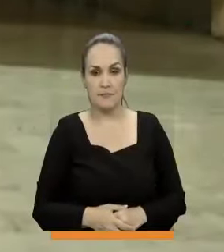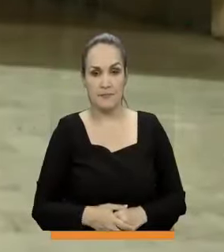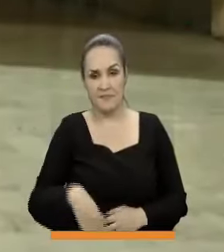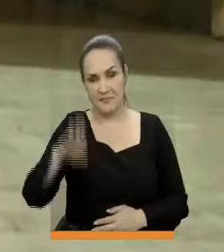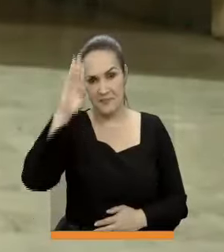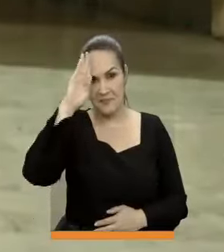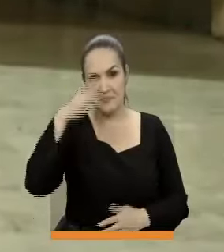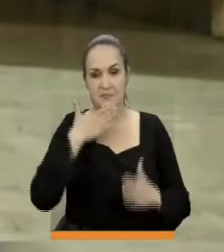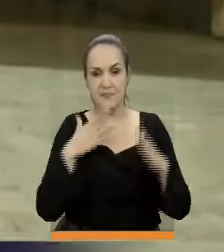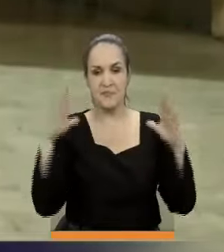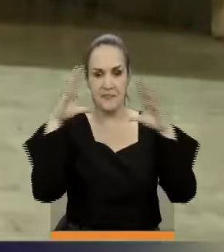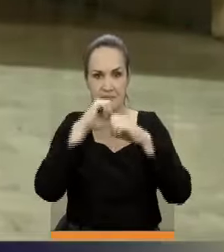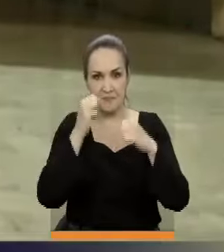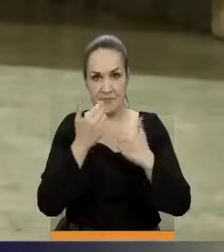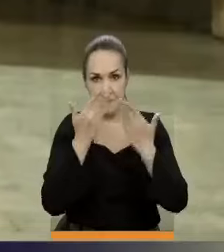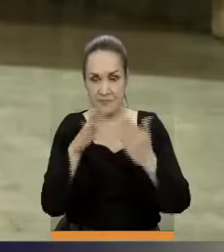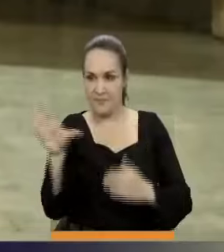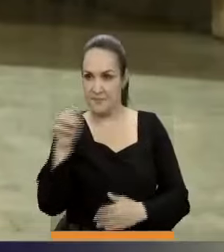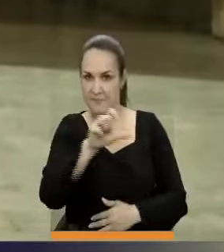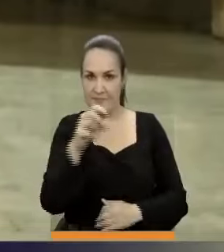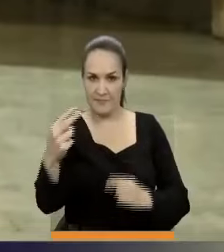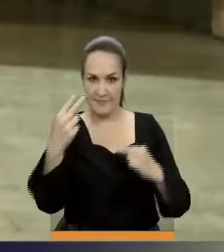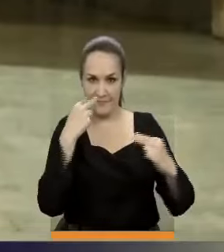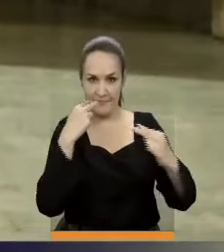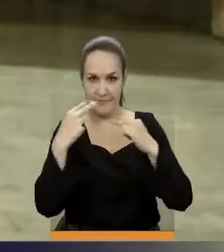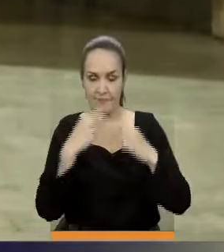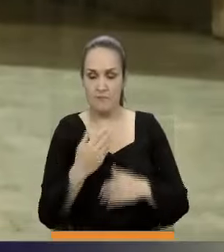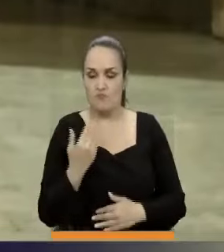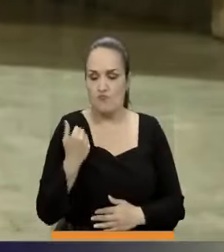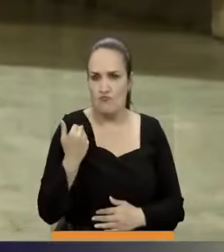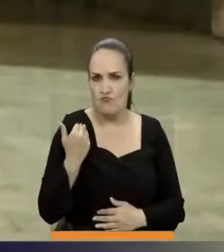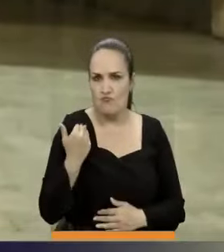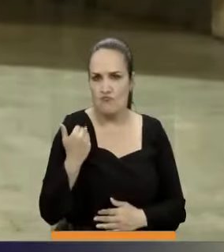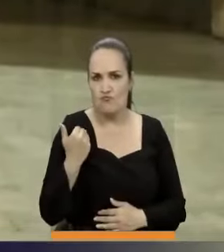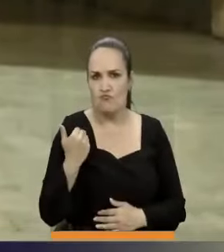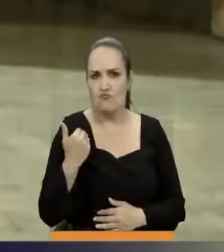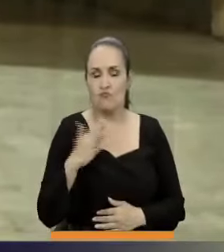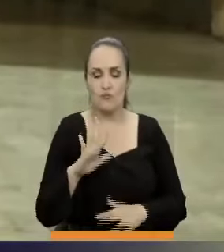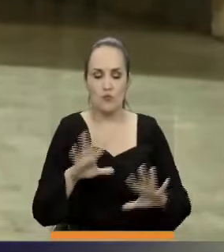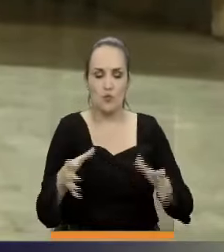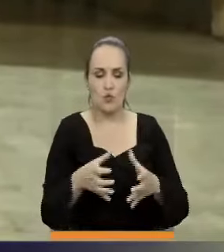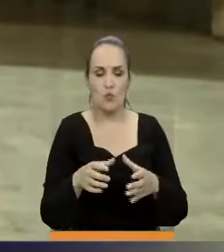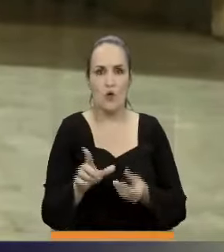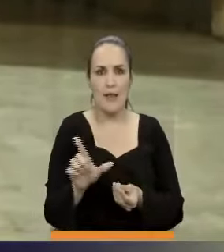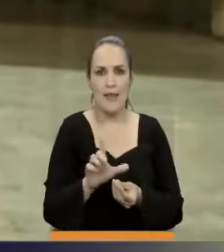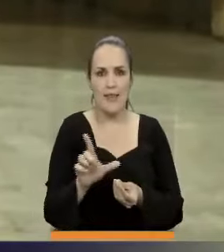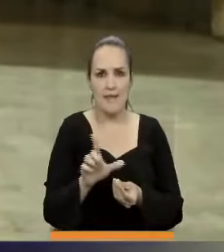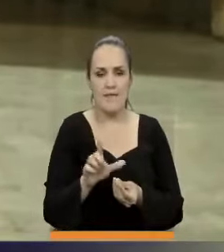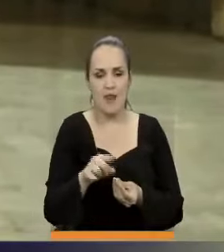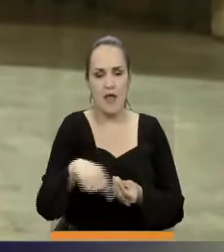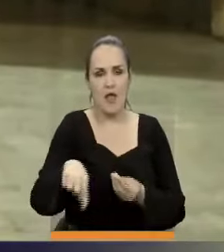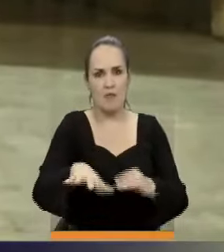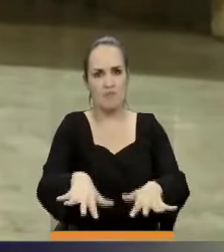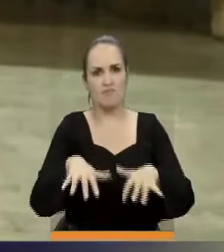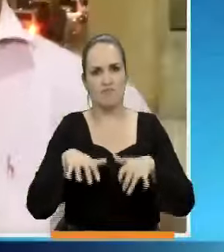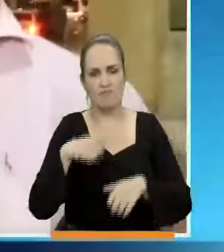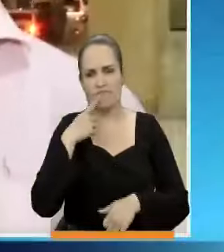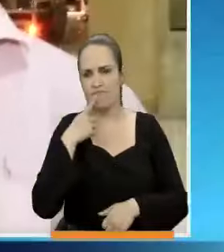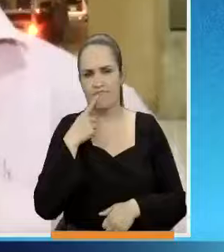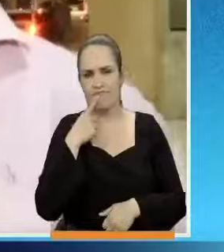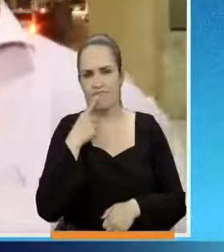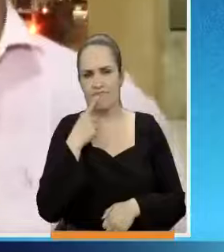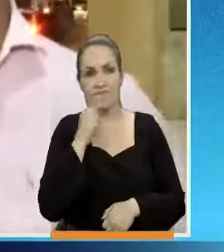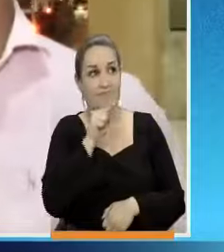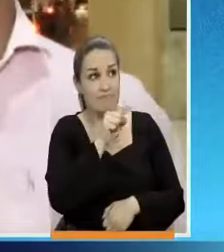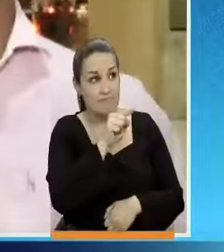Hola, muy buenas noches a usted y a los televidentes. Hace muy poco los liberales de base anunciaron que impugnarían